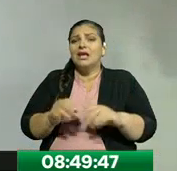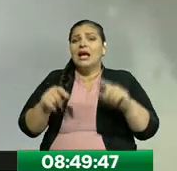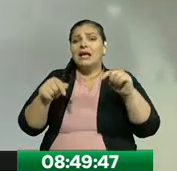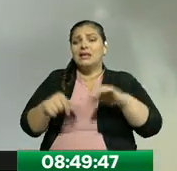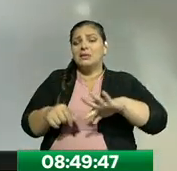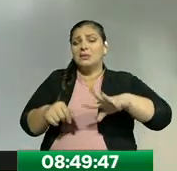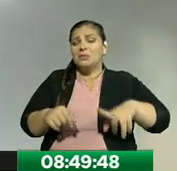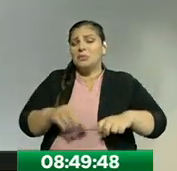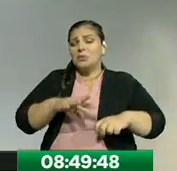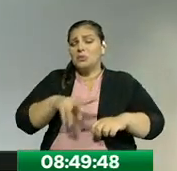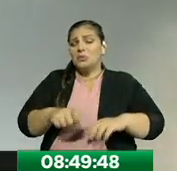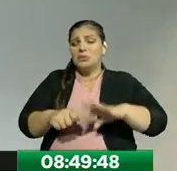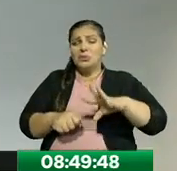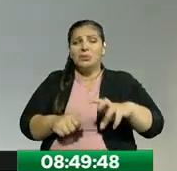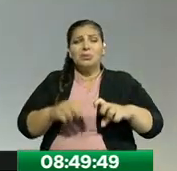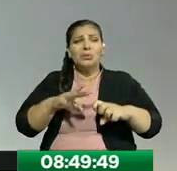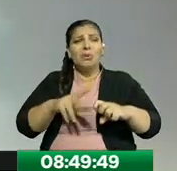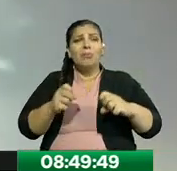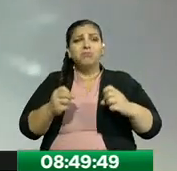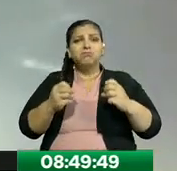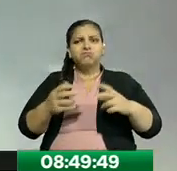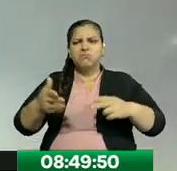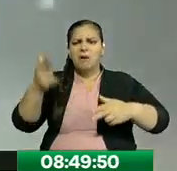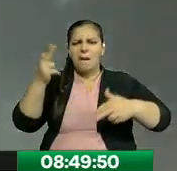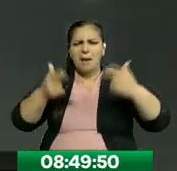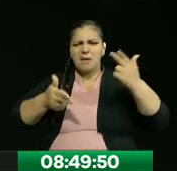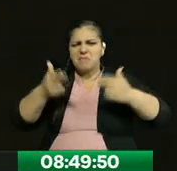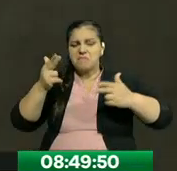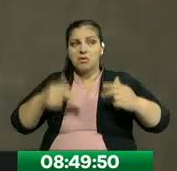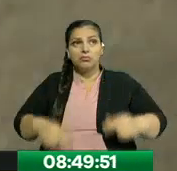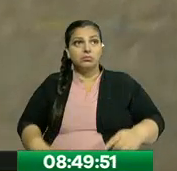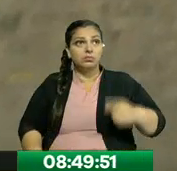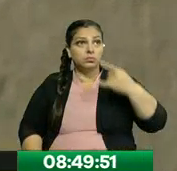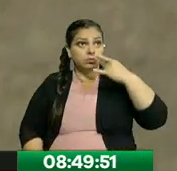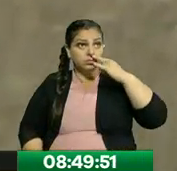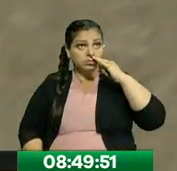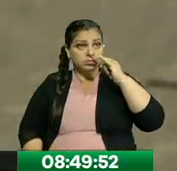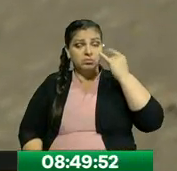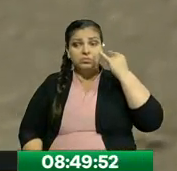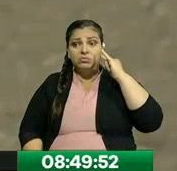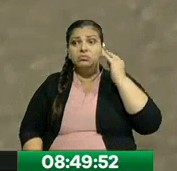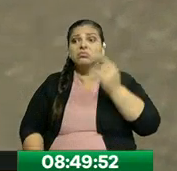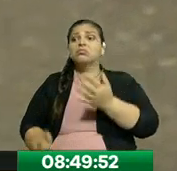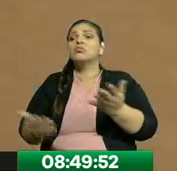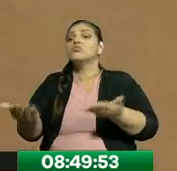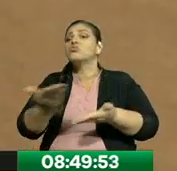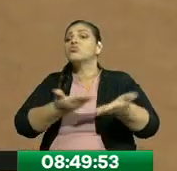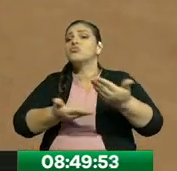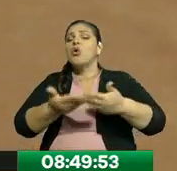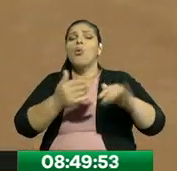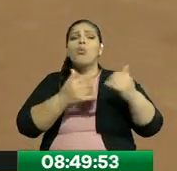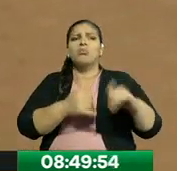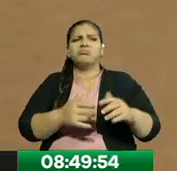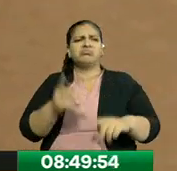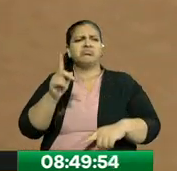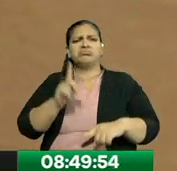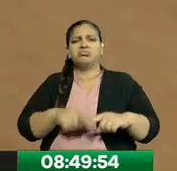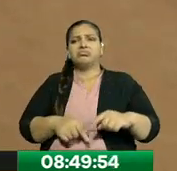robos, accidentes, matanzas. Y aquí hay niños. Claro, han habido esta balacera, han